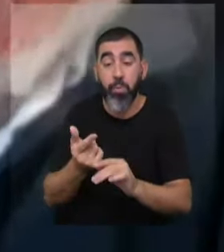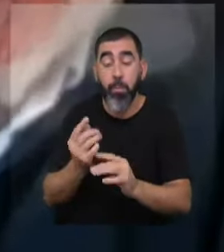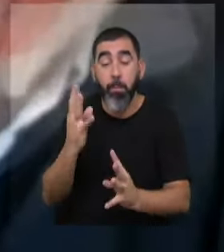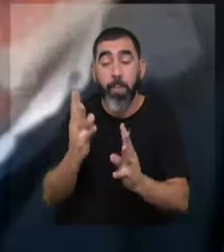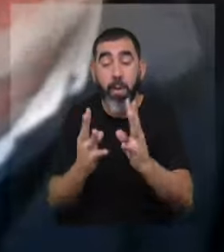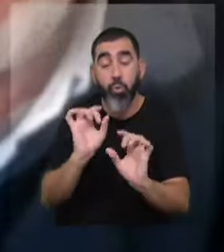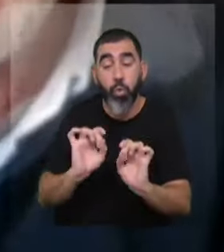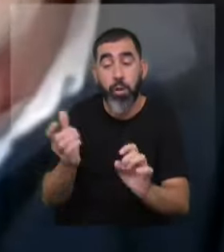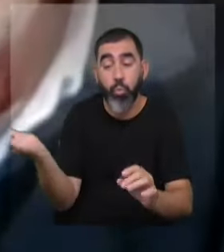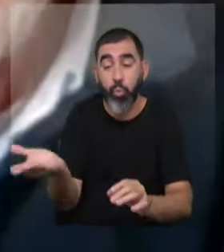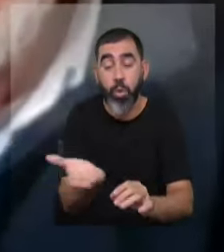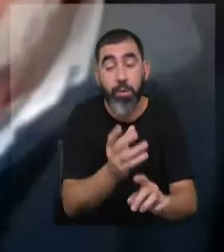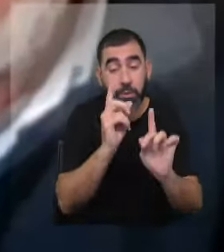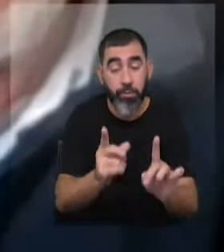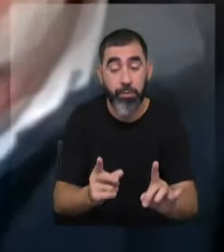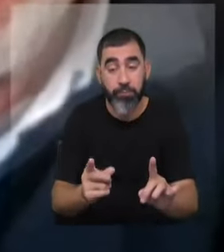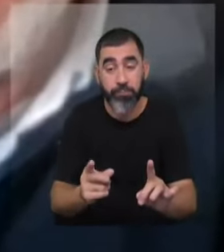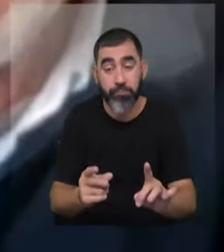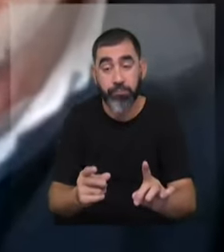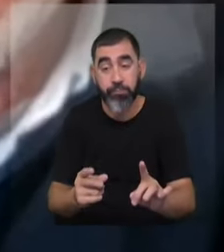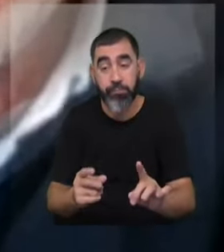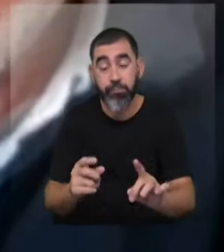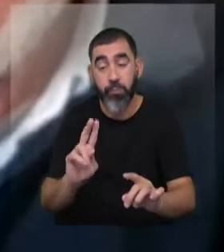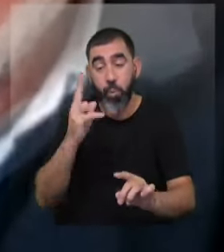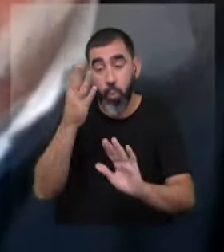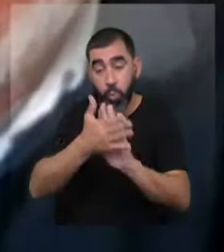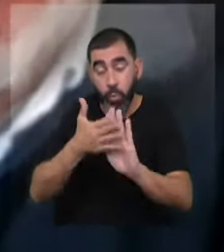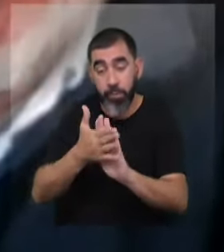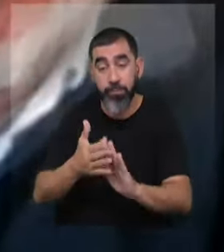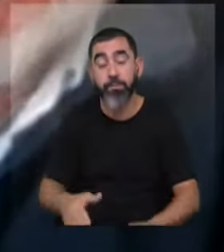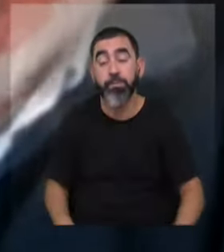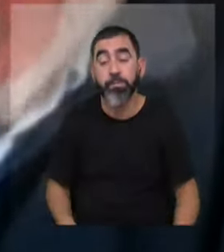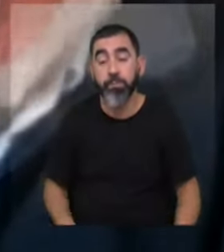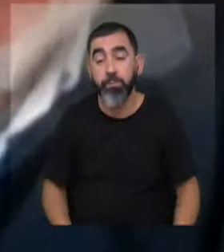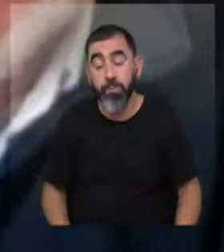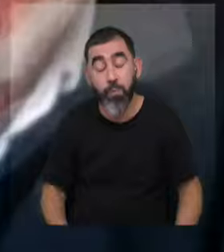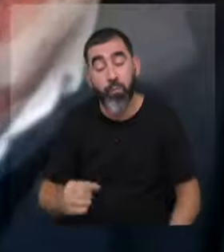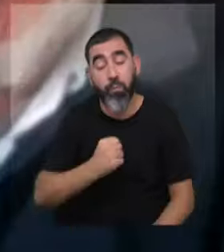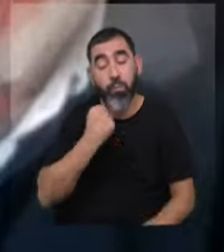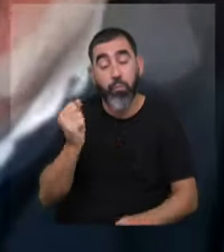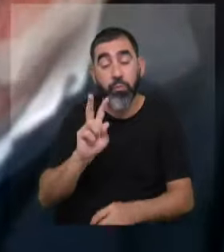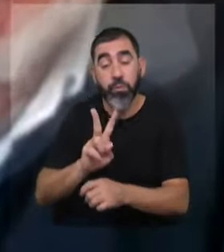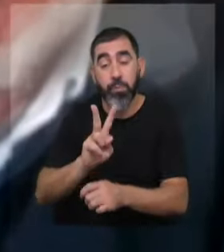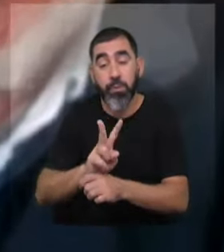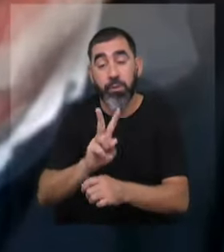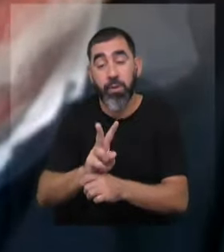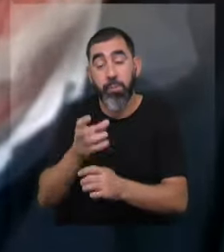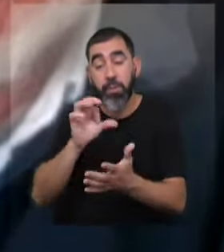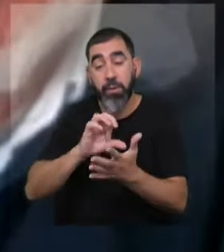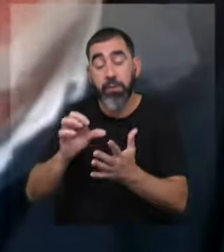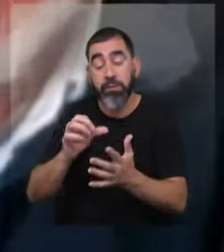pastizales naturales que cubren nuestro territorio, son claves en la oferta de